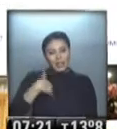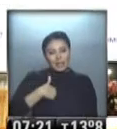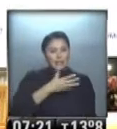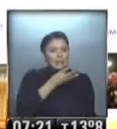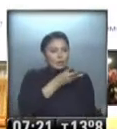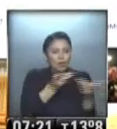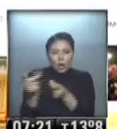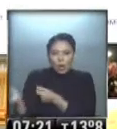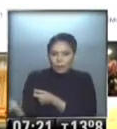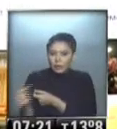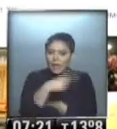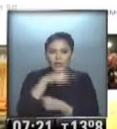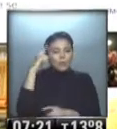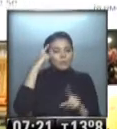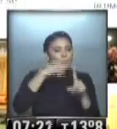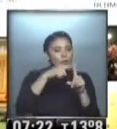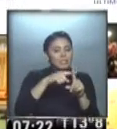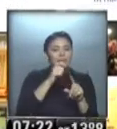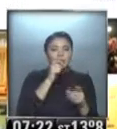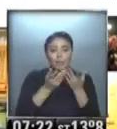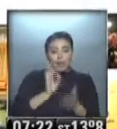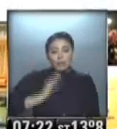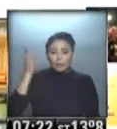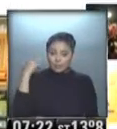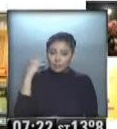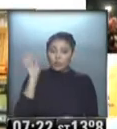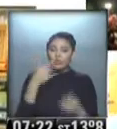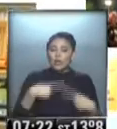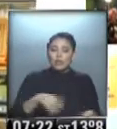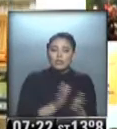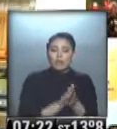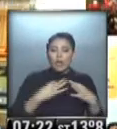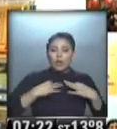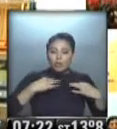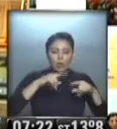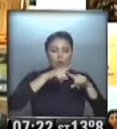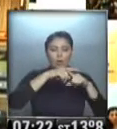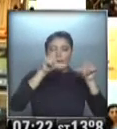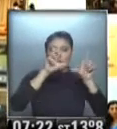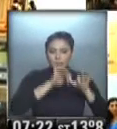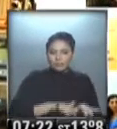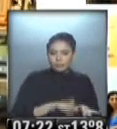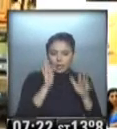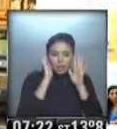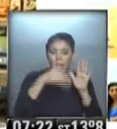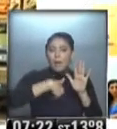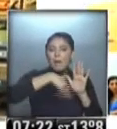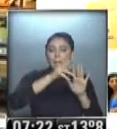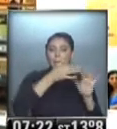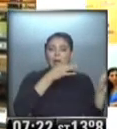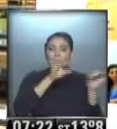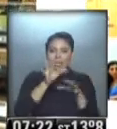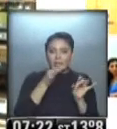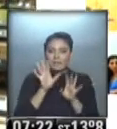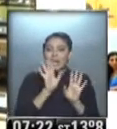Van a mantener la tendencia positiva de los años anteriores, en la que los productos tecnológicos y la indumentaria concentrarán las mayores demandas,